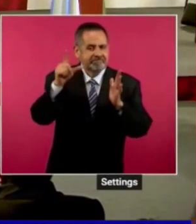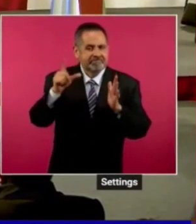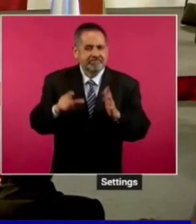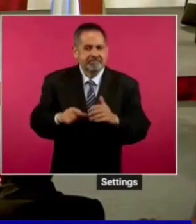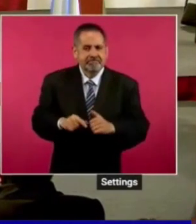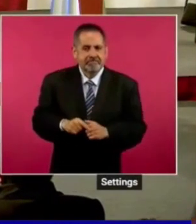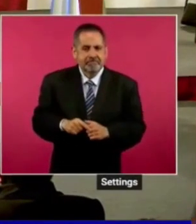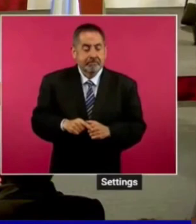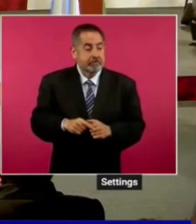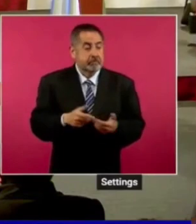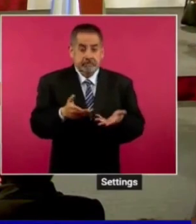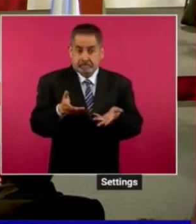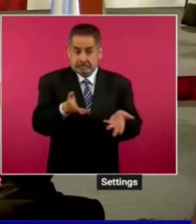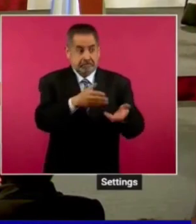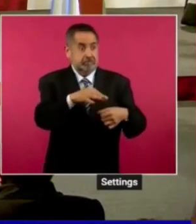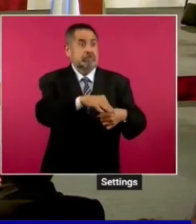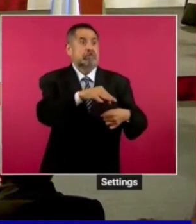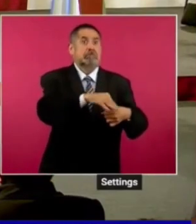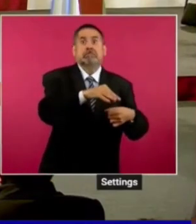sigan votando